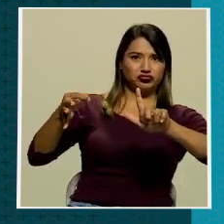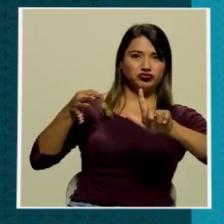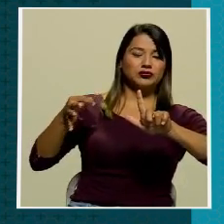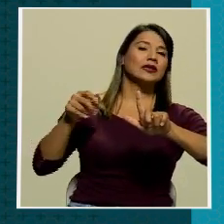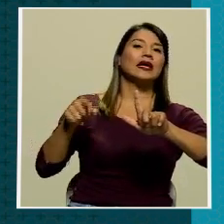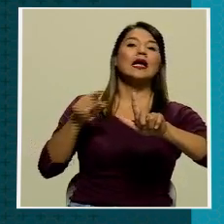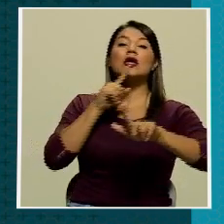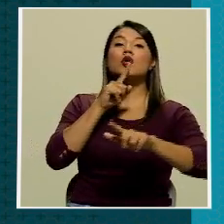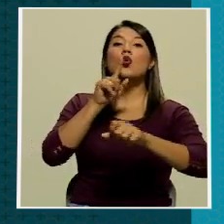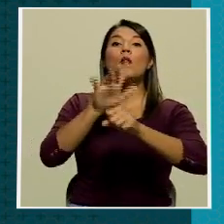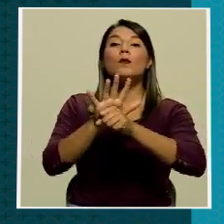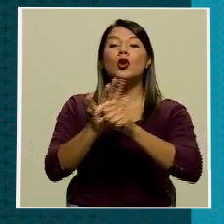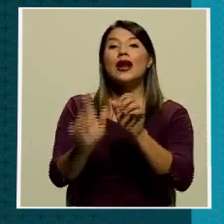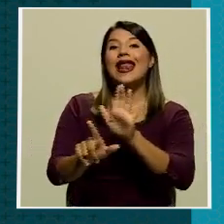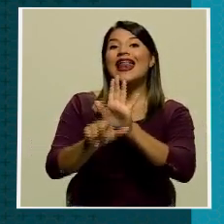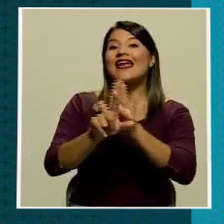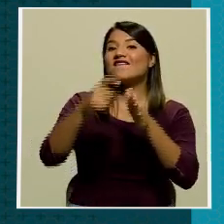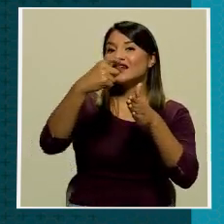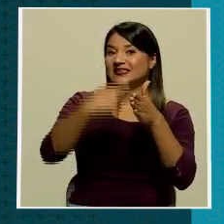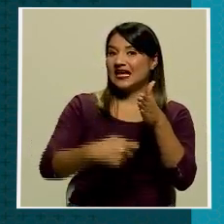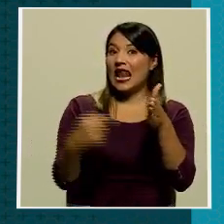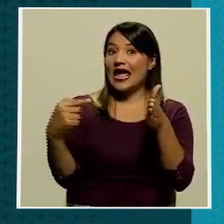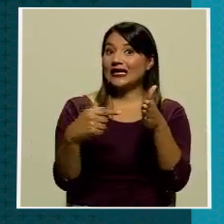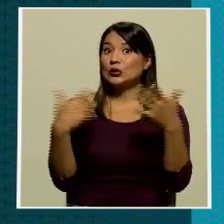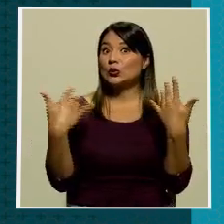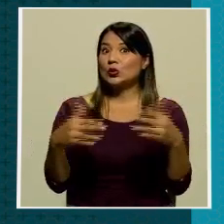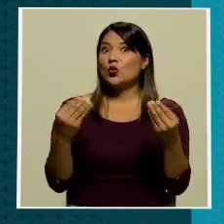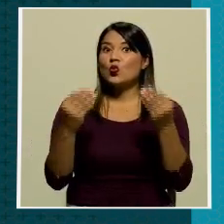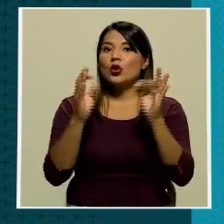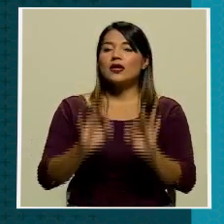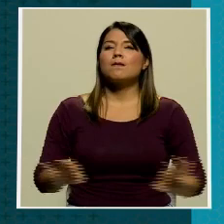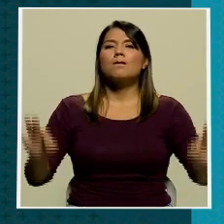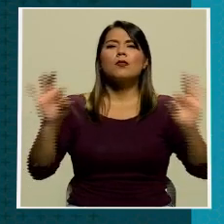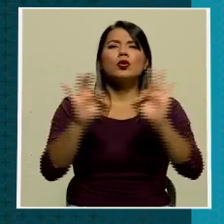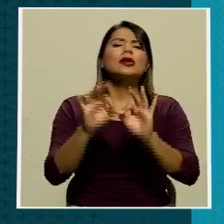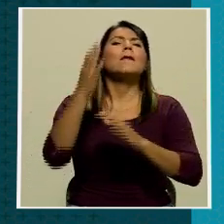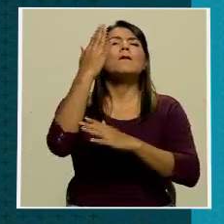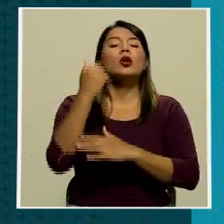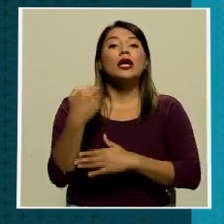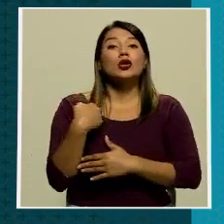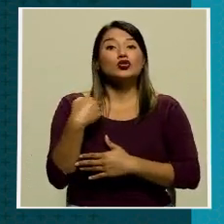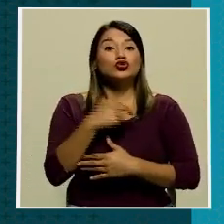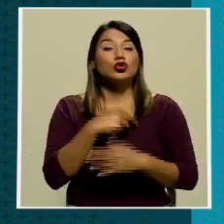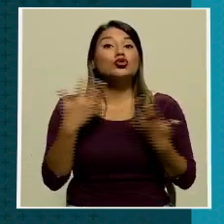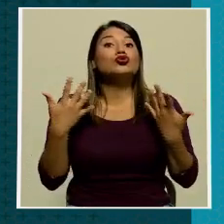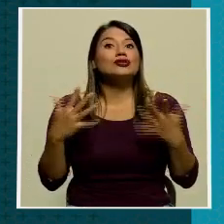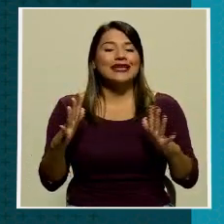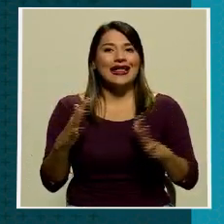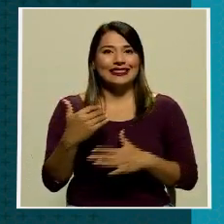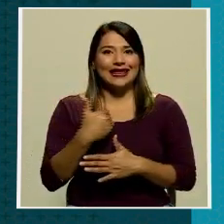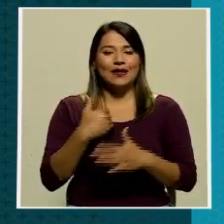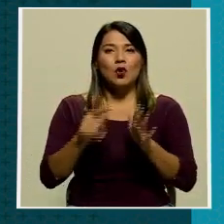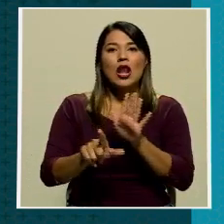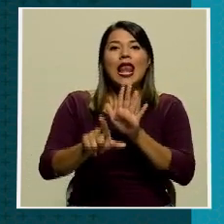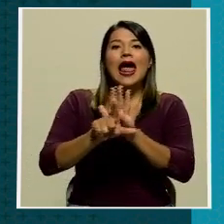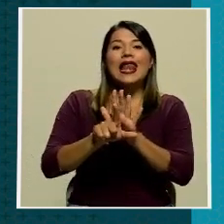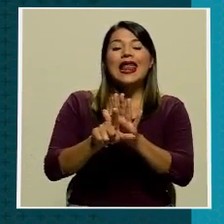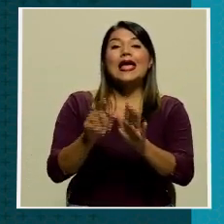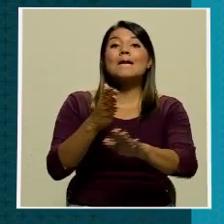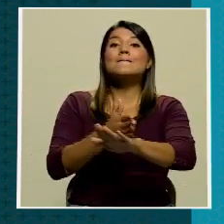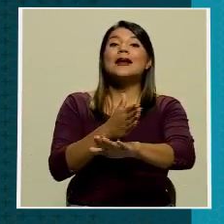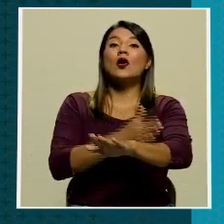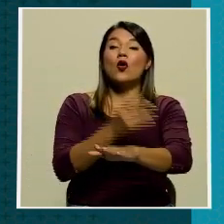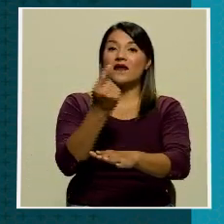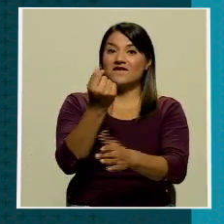el cumplimiento de la regla fiscal. Eso es muy importante porque, bueno, actualmente ya tenemos en vigencia la Ley de Fortalecimiento de las